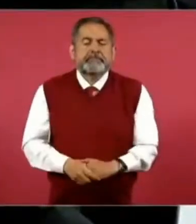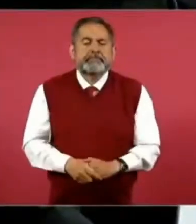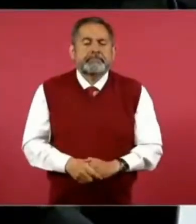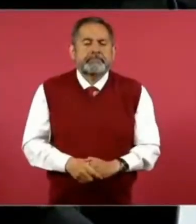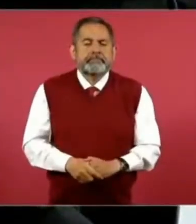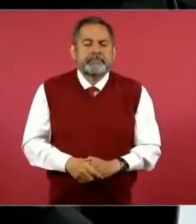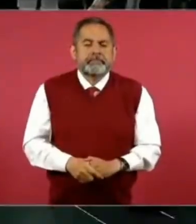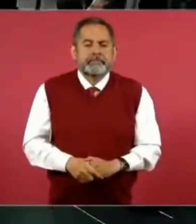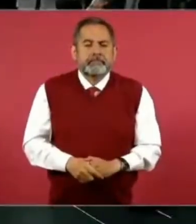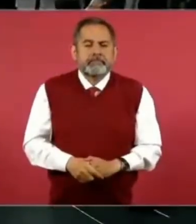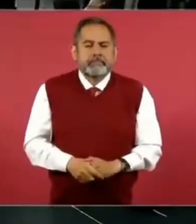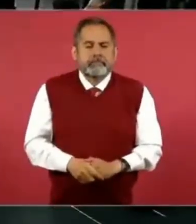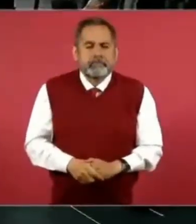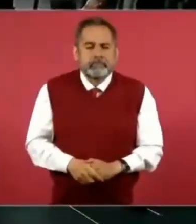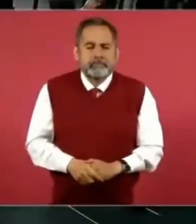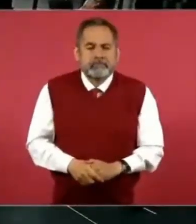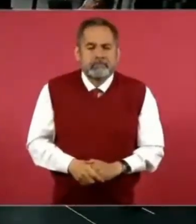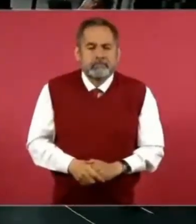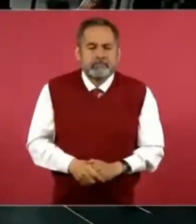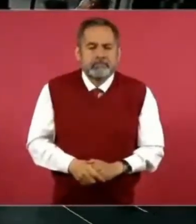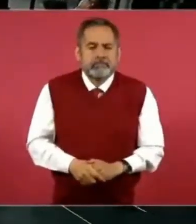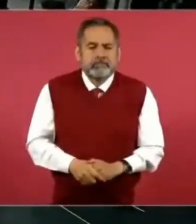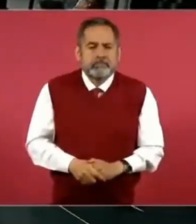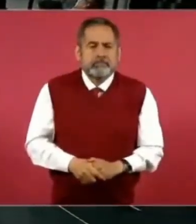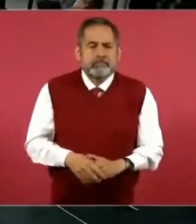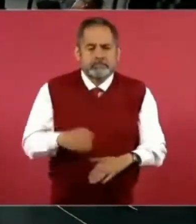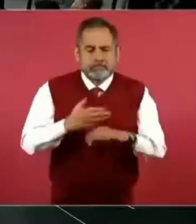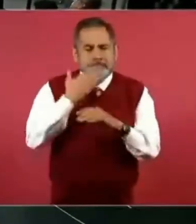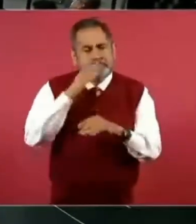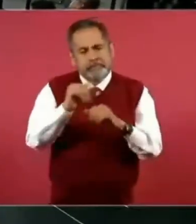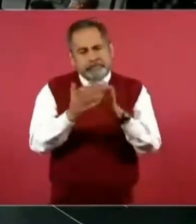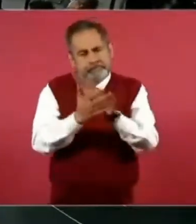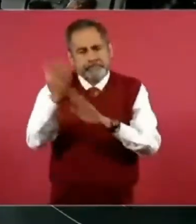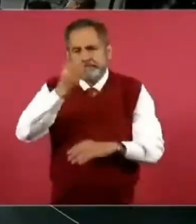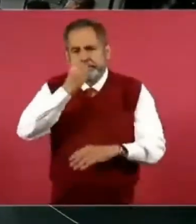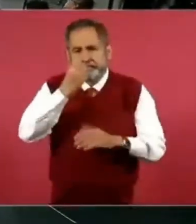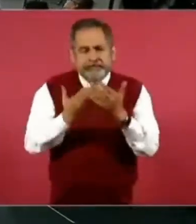Muy bien, pues vámonos a desayunar. Quédate.